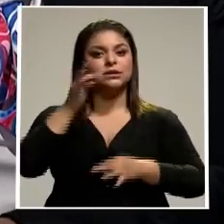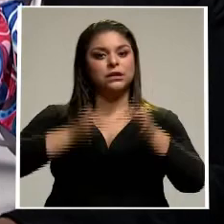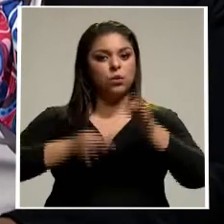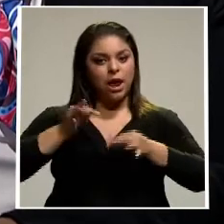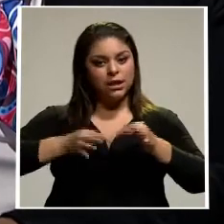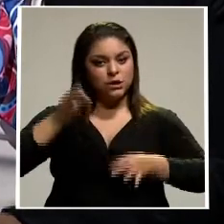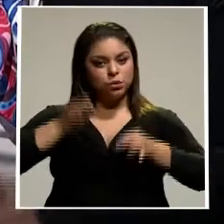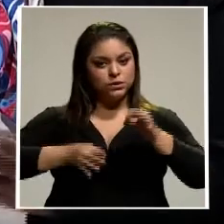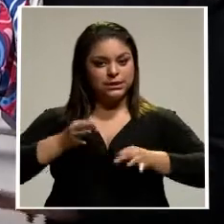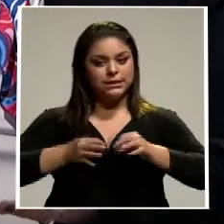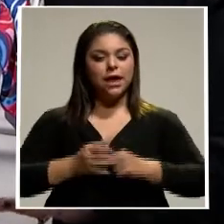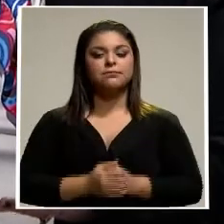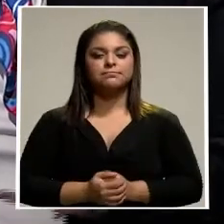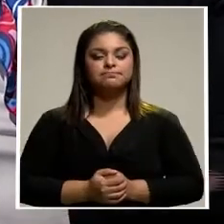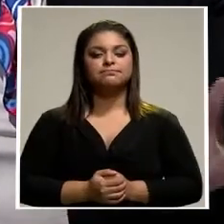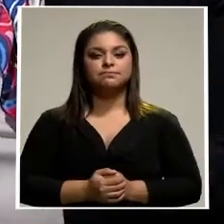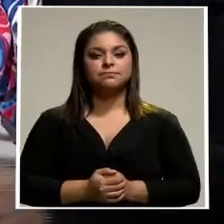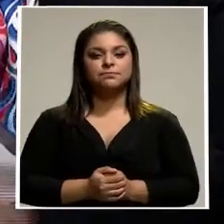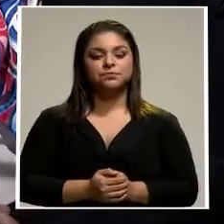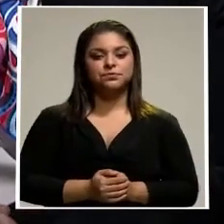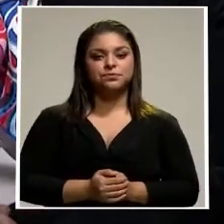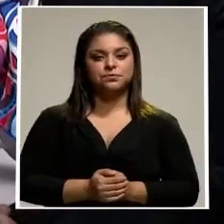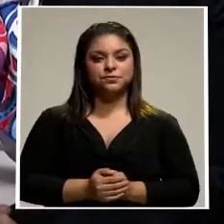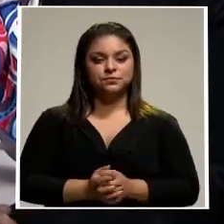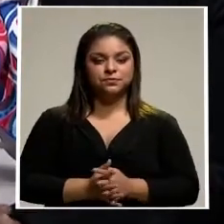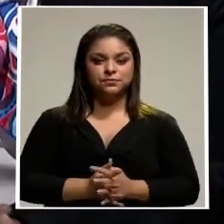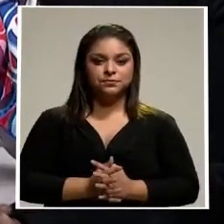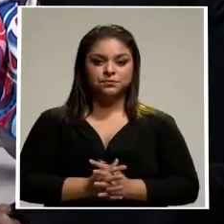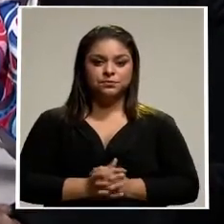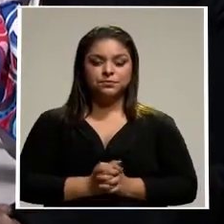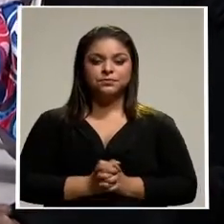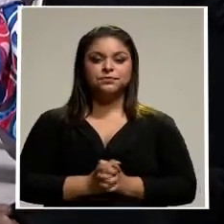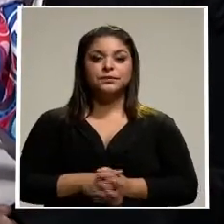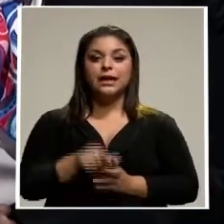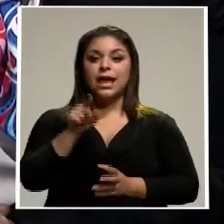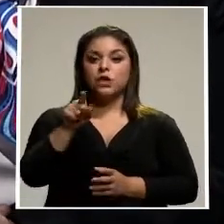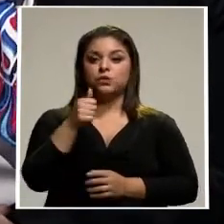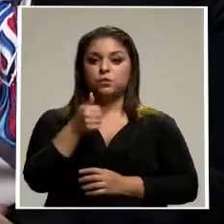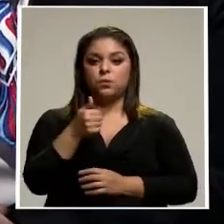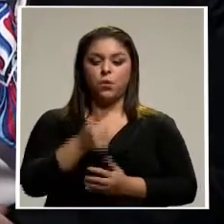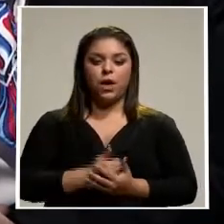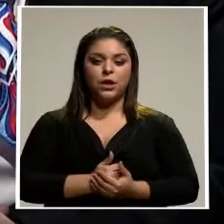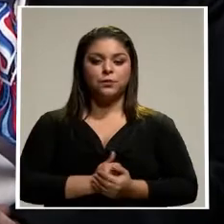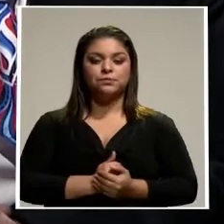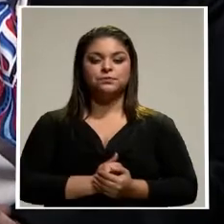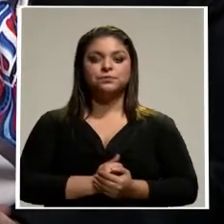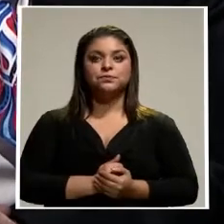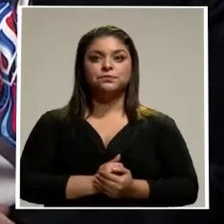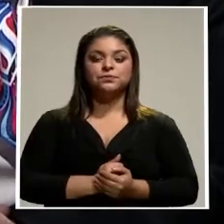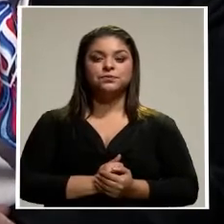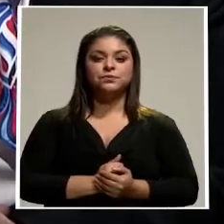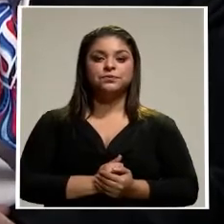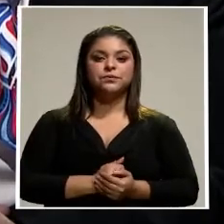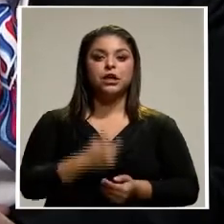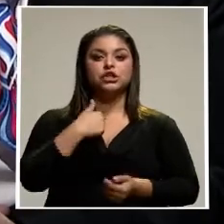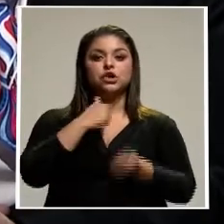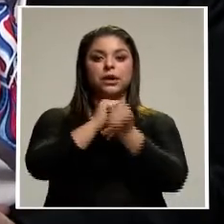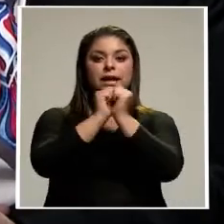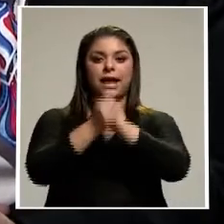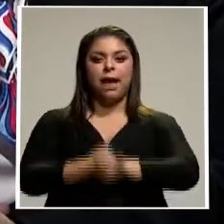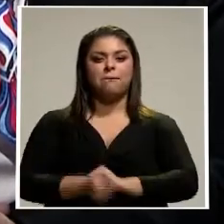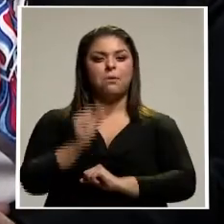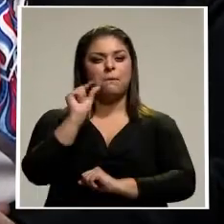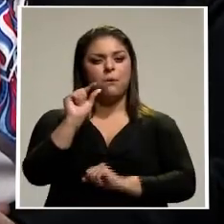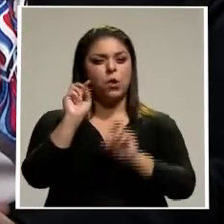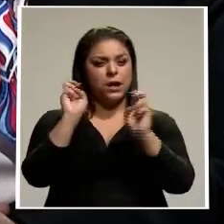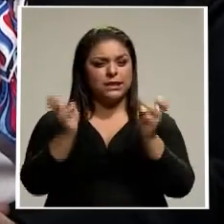justicia y los ejercen a plenitud. Eso es muy bueno. Le cambio un poco el